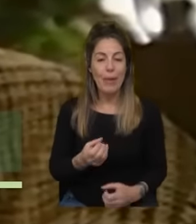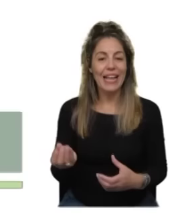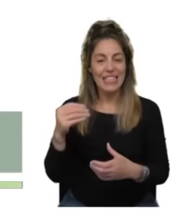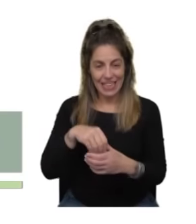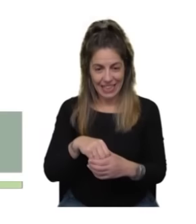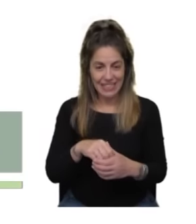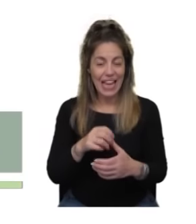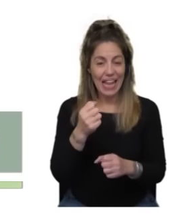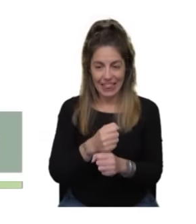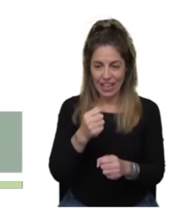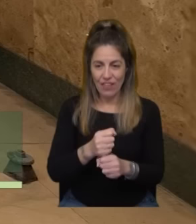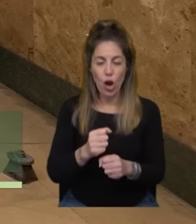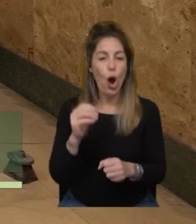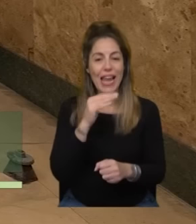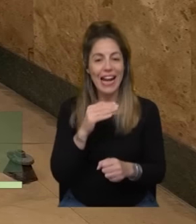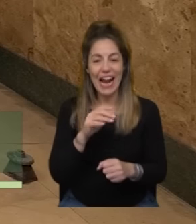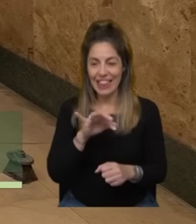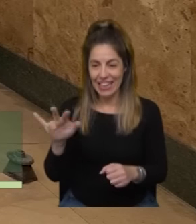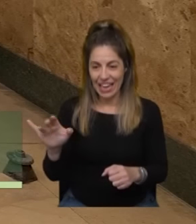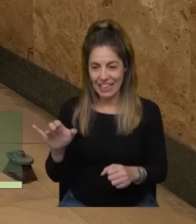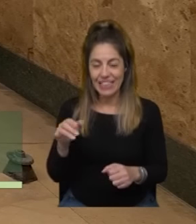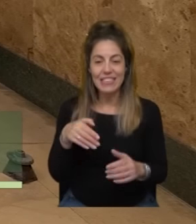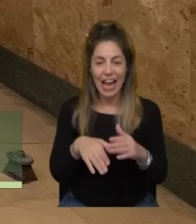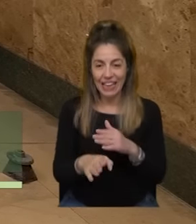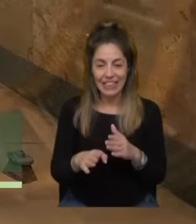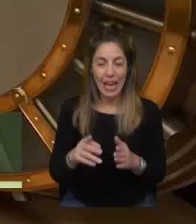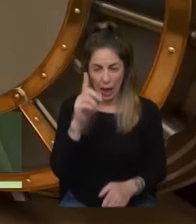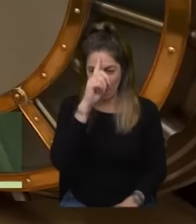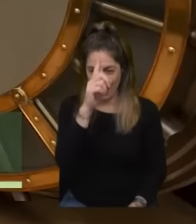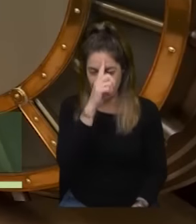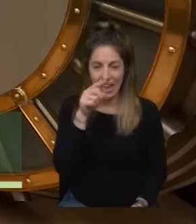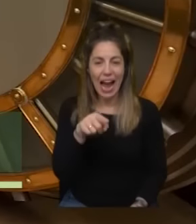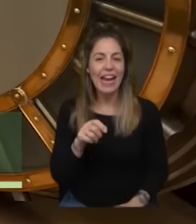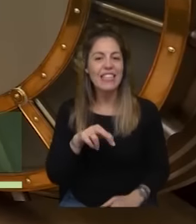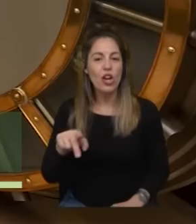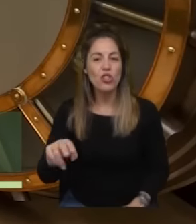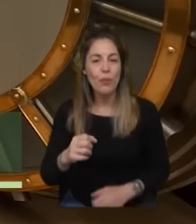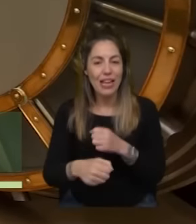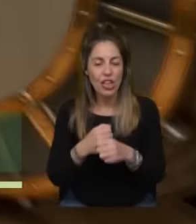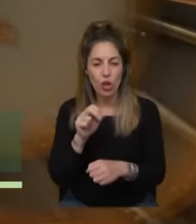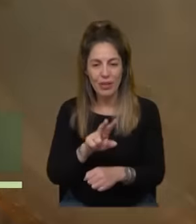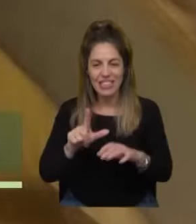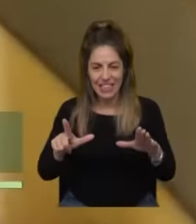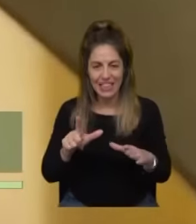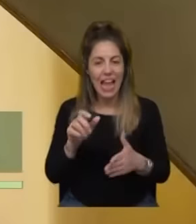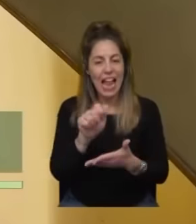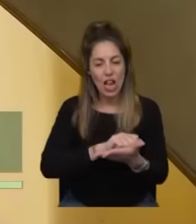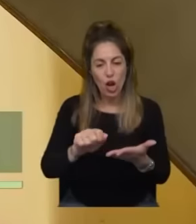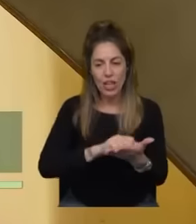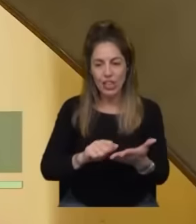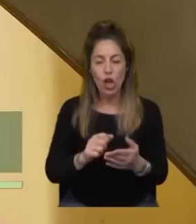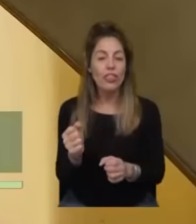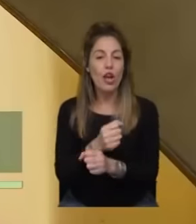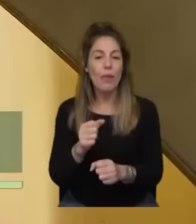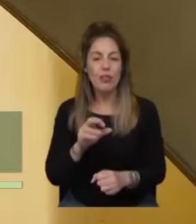Caja de las Letras, ubicada en la sede central del Instituto Cervantes en Madrid. Allí se conservan desde 2007 los textos de los premios Cervantes,